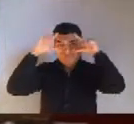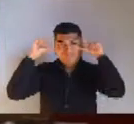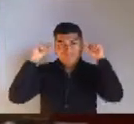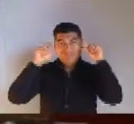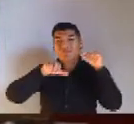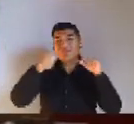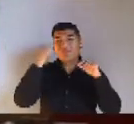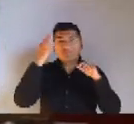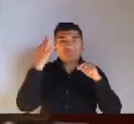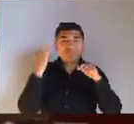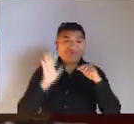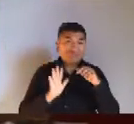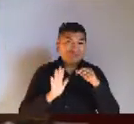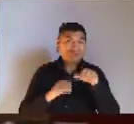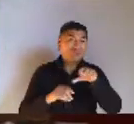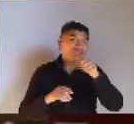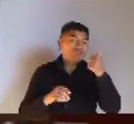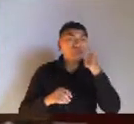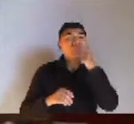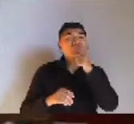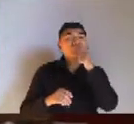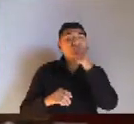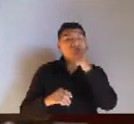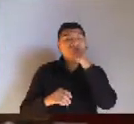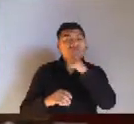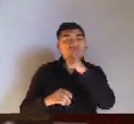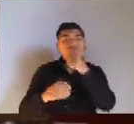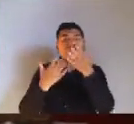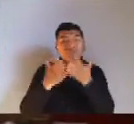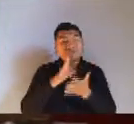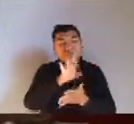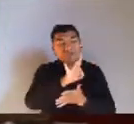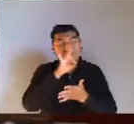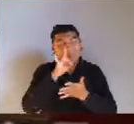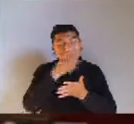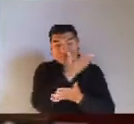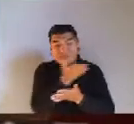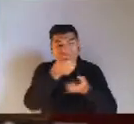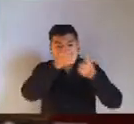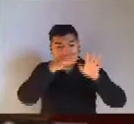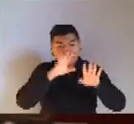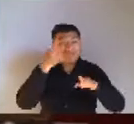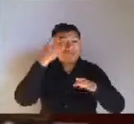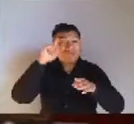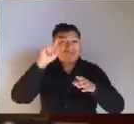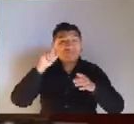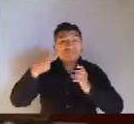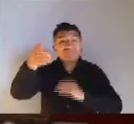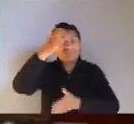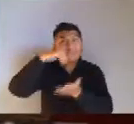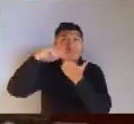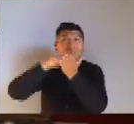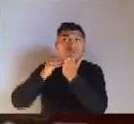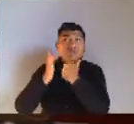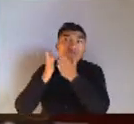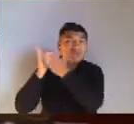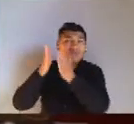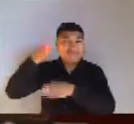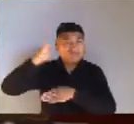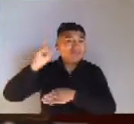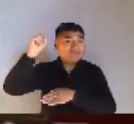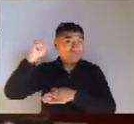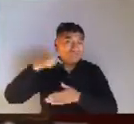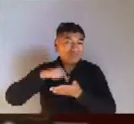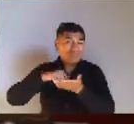otros pastores y en otras mujeres que han encontrado lo perdido para que vuelva a Dios, y esa